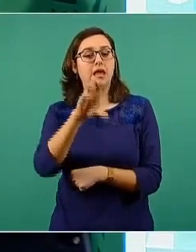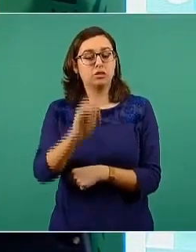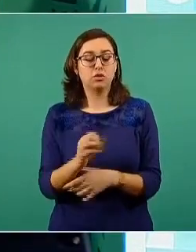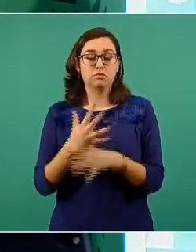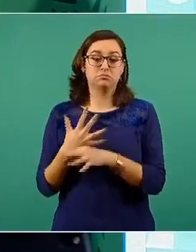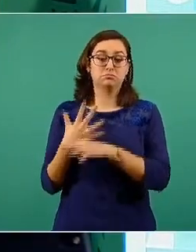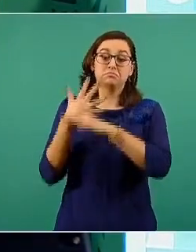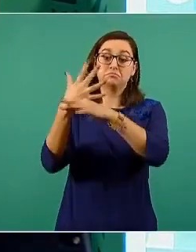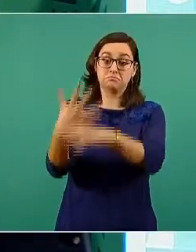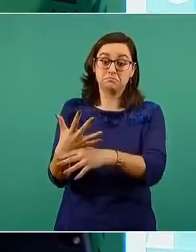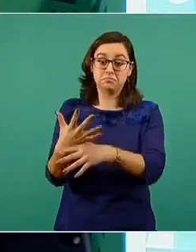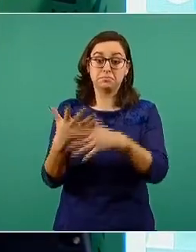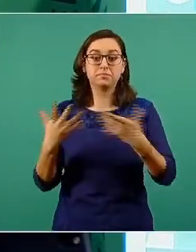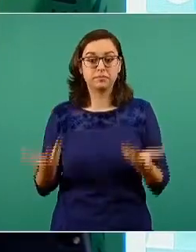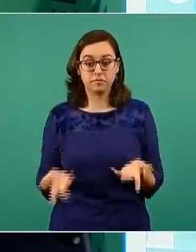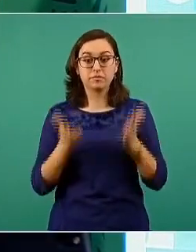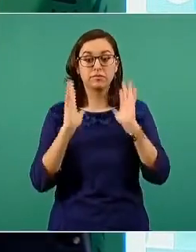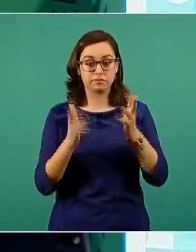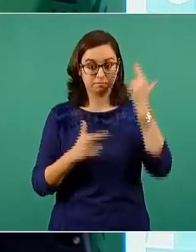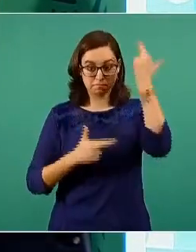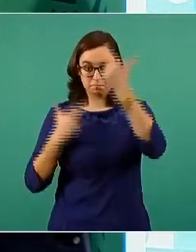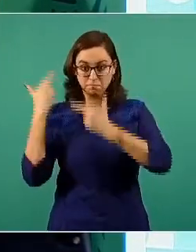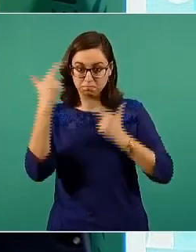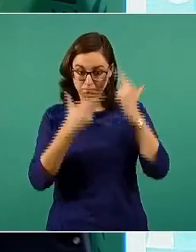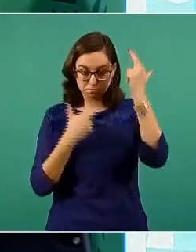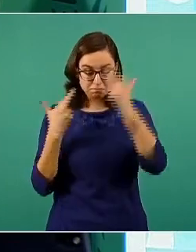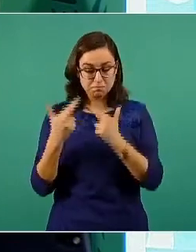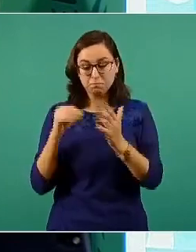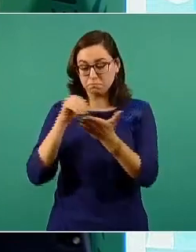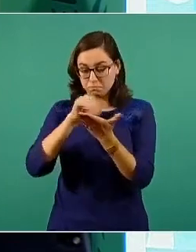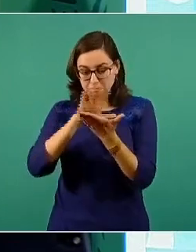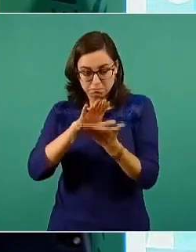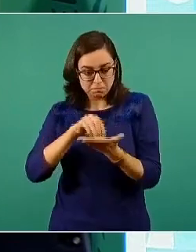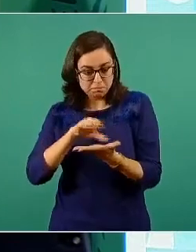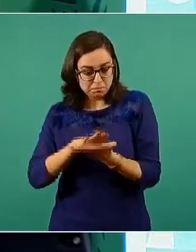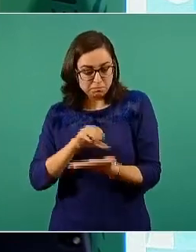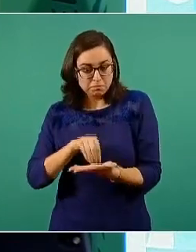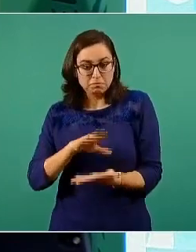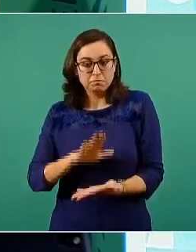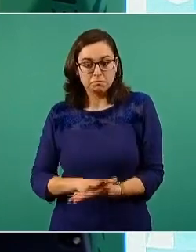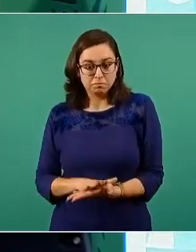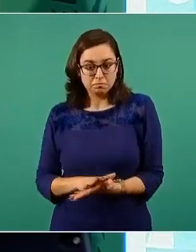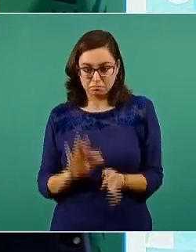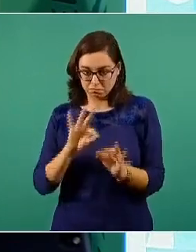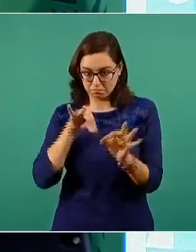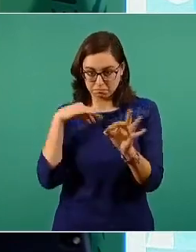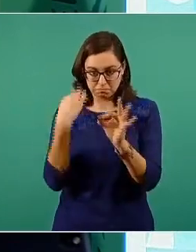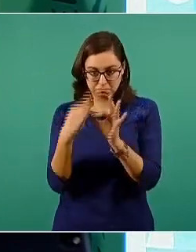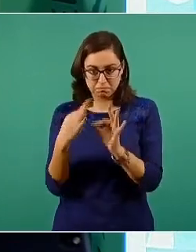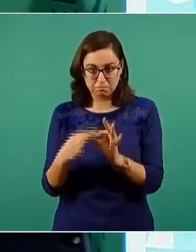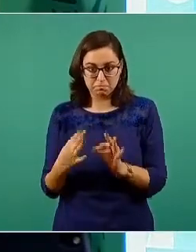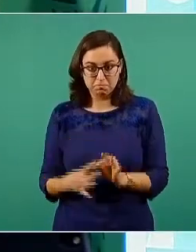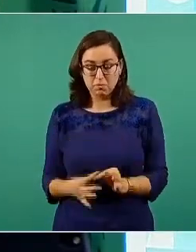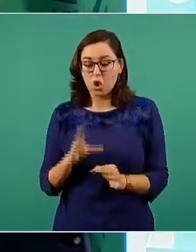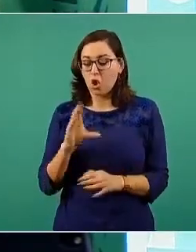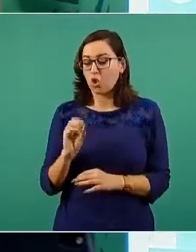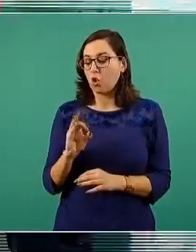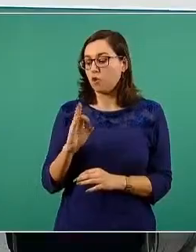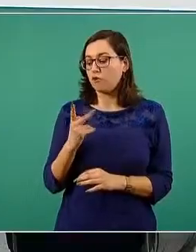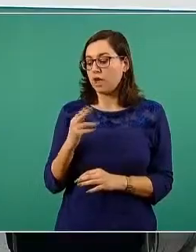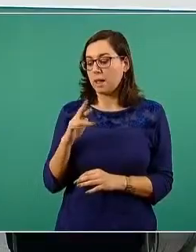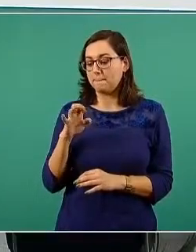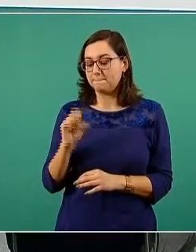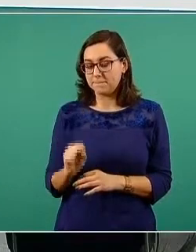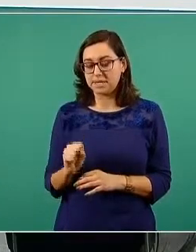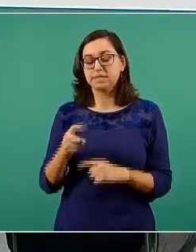Este proceso se concluyó ya, se está registrando los elementos documentales de este proceso y COFEPRIS estará